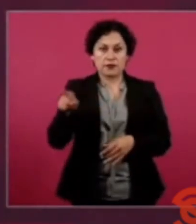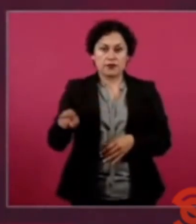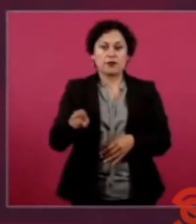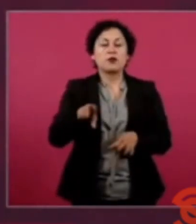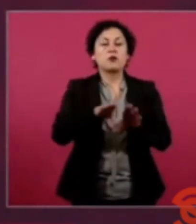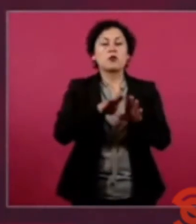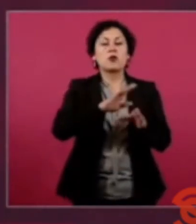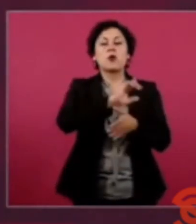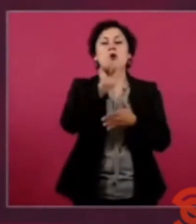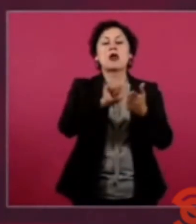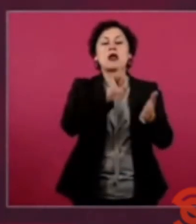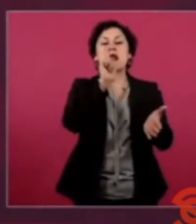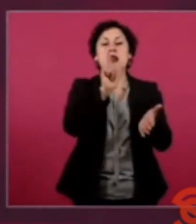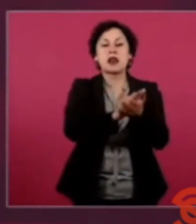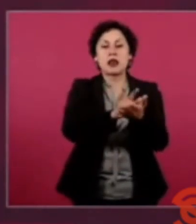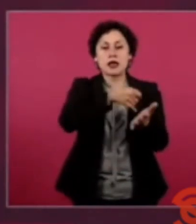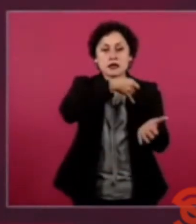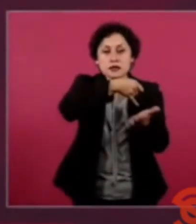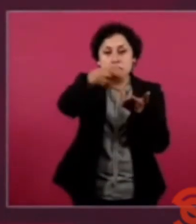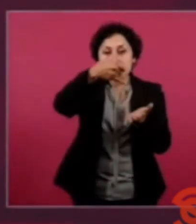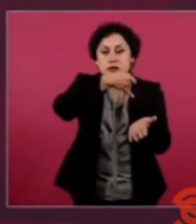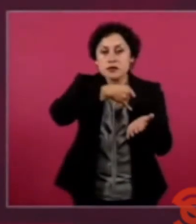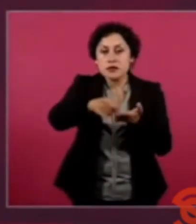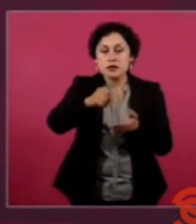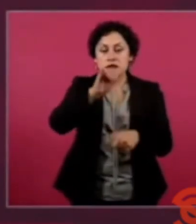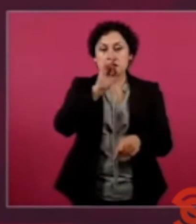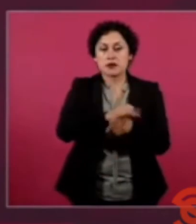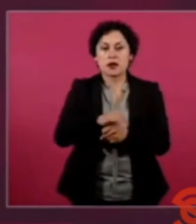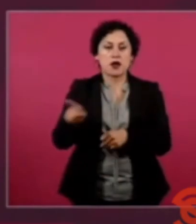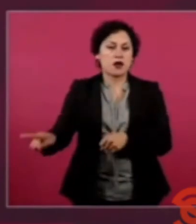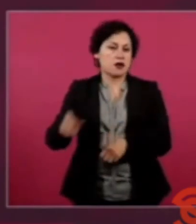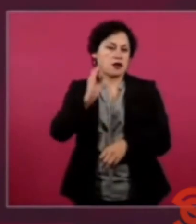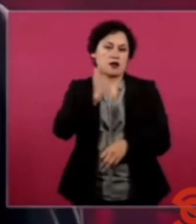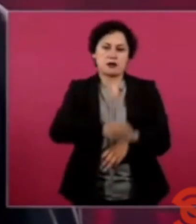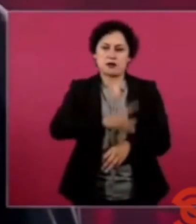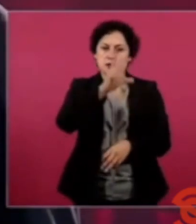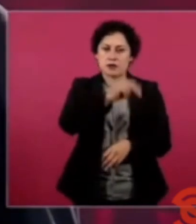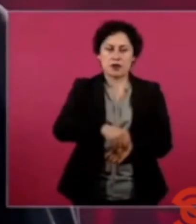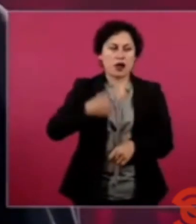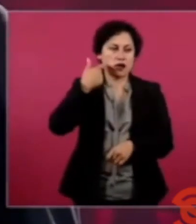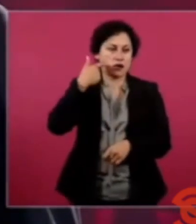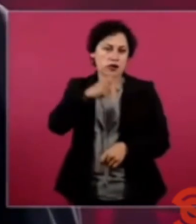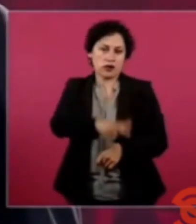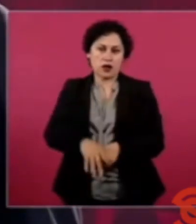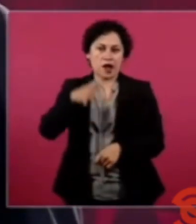general Cárdenas, para oponerse a la política educativa